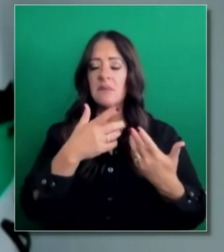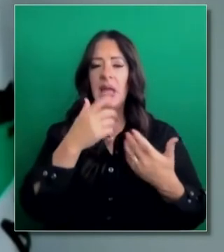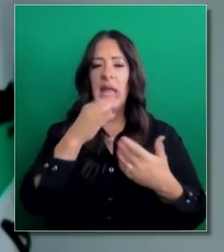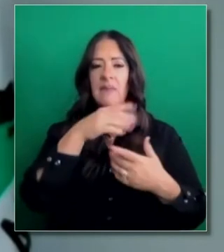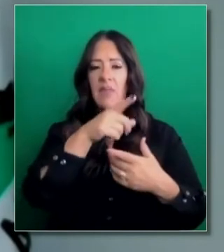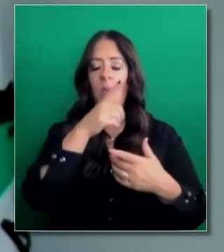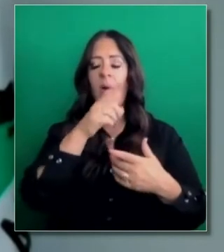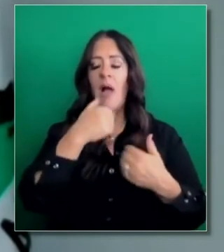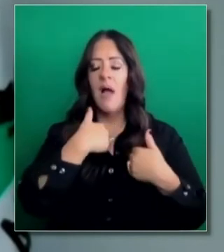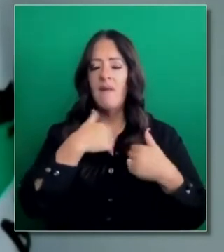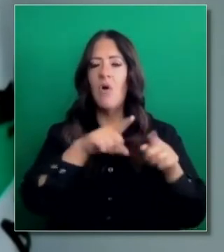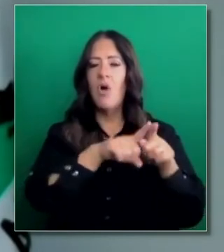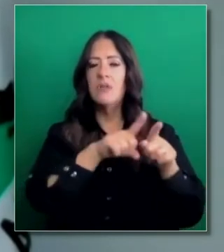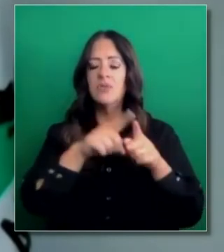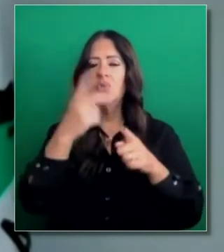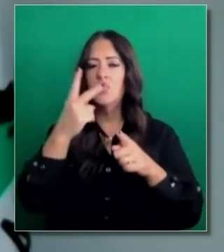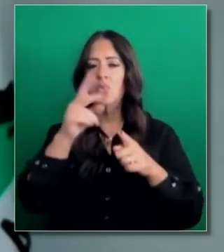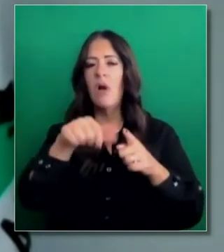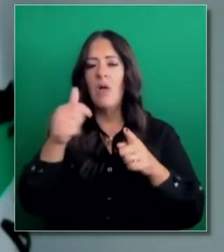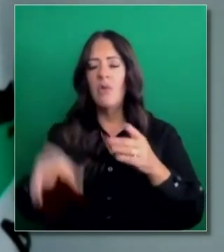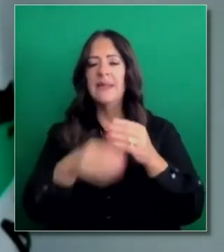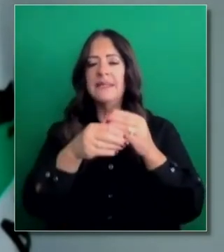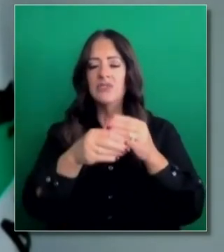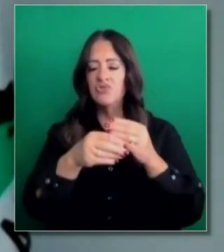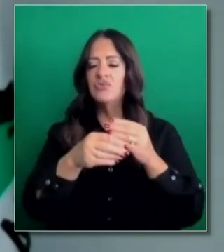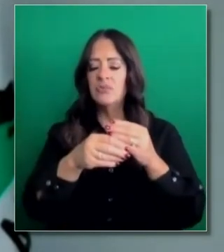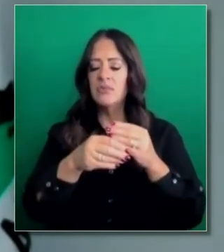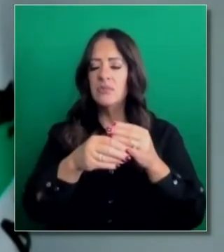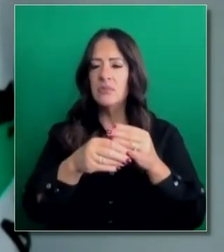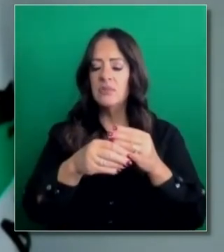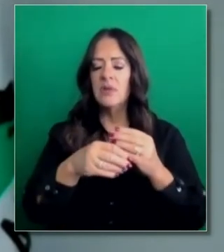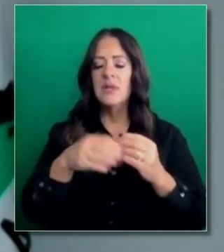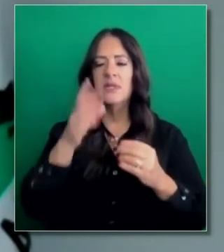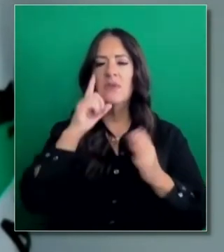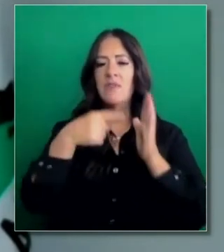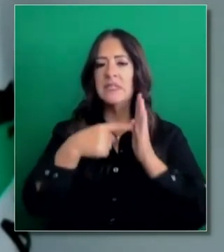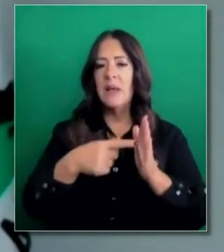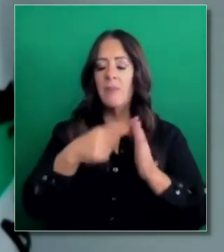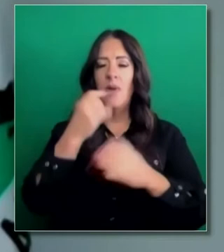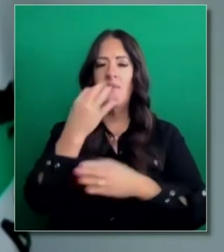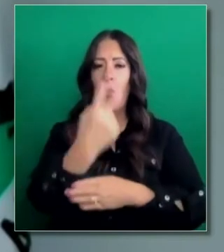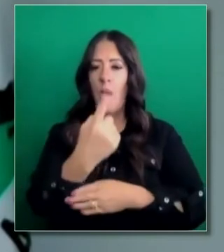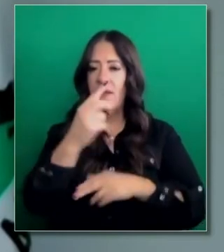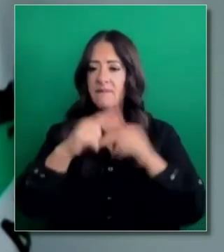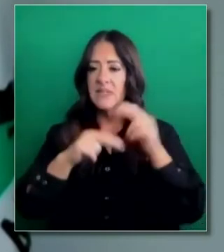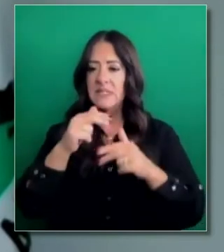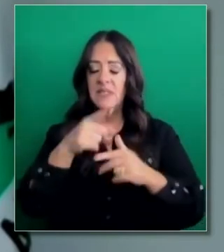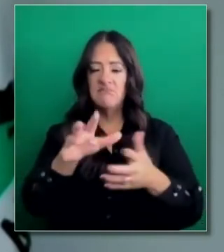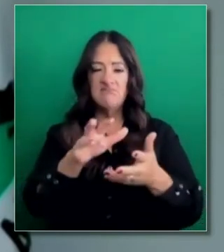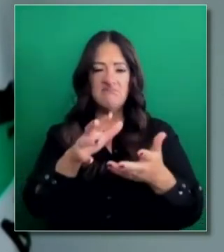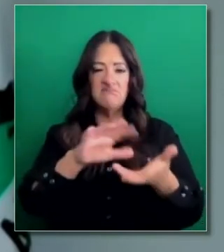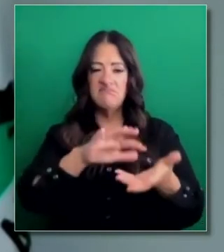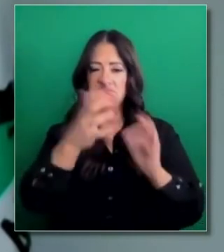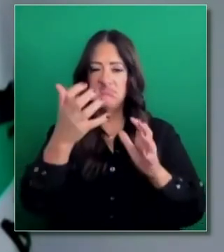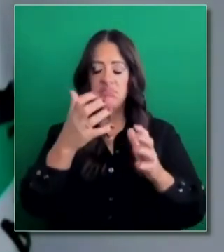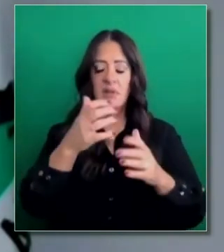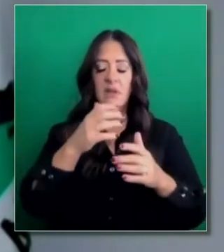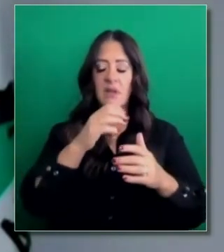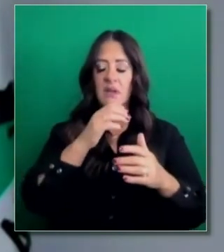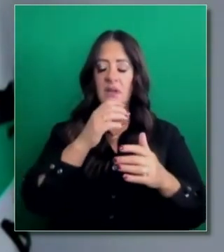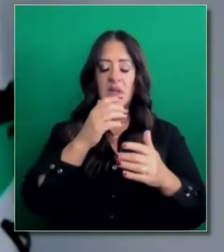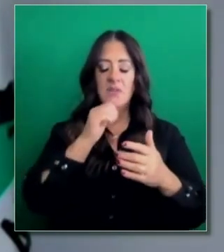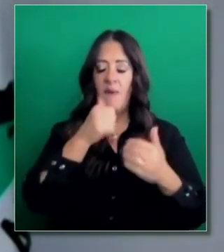acceso a mayores suministros de oxígeno si de casualidad hay un desastre interno